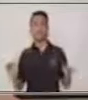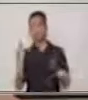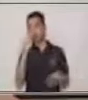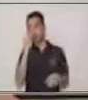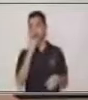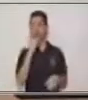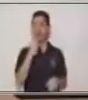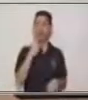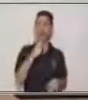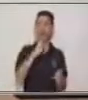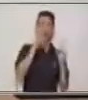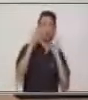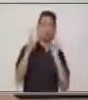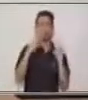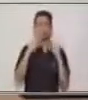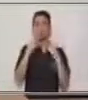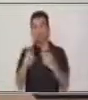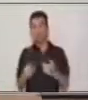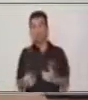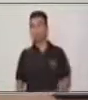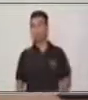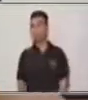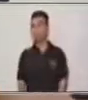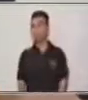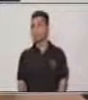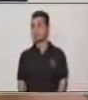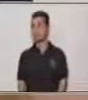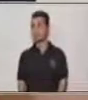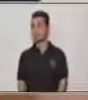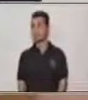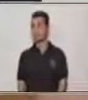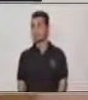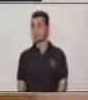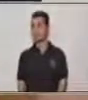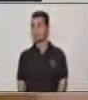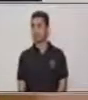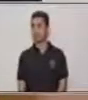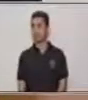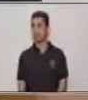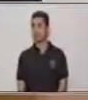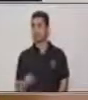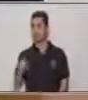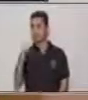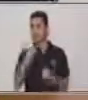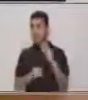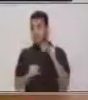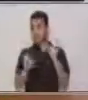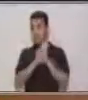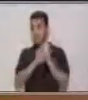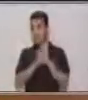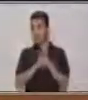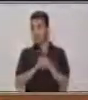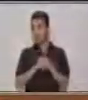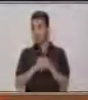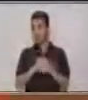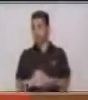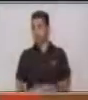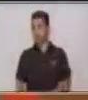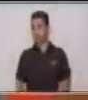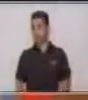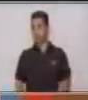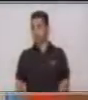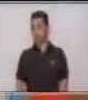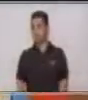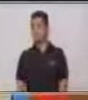encuestaron, mejor dicho. Entonces se vuelve sencillo. Y nos vamos al último ejemplo, pero esto es con